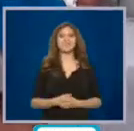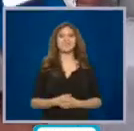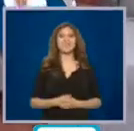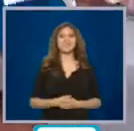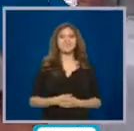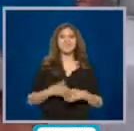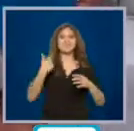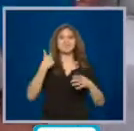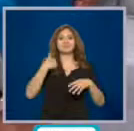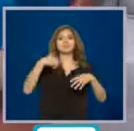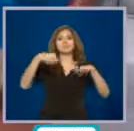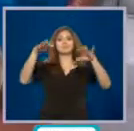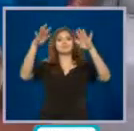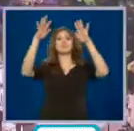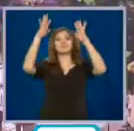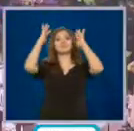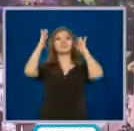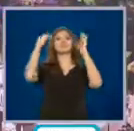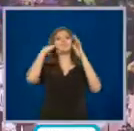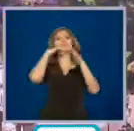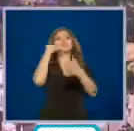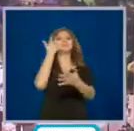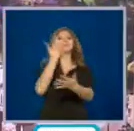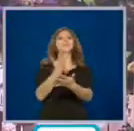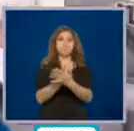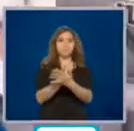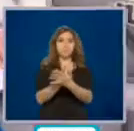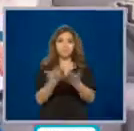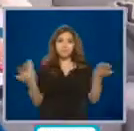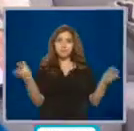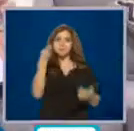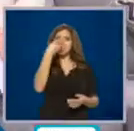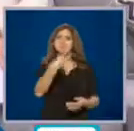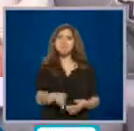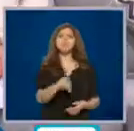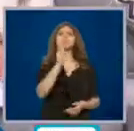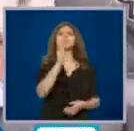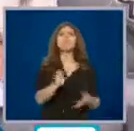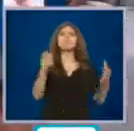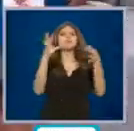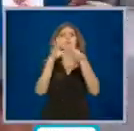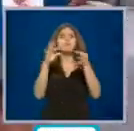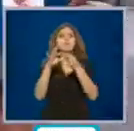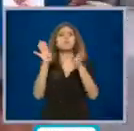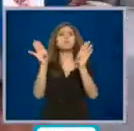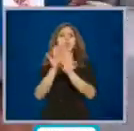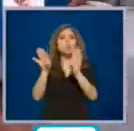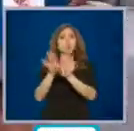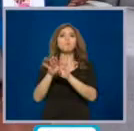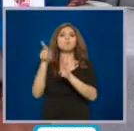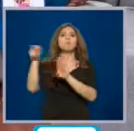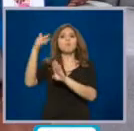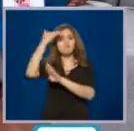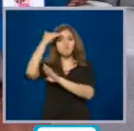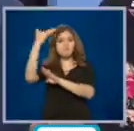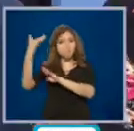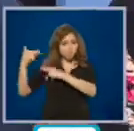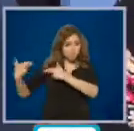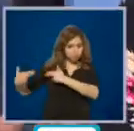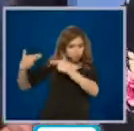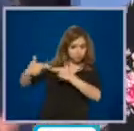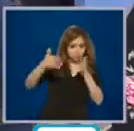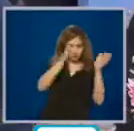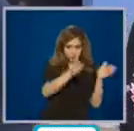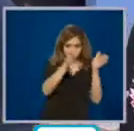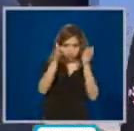la lista así. Confesando que es tu tema favorito. Oye, pero eso tiene que ser, rico. tiene que ver con alguna generación, digo,